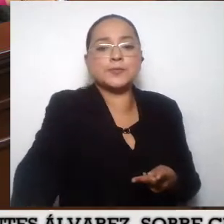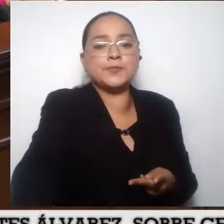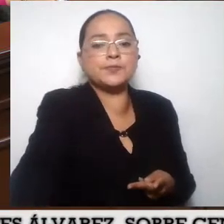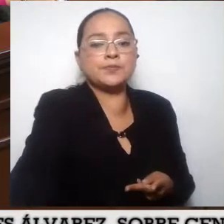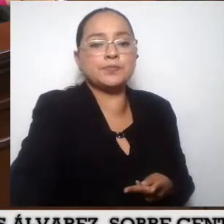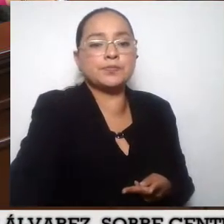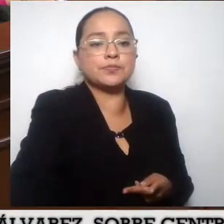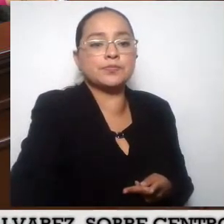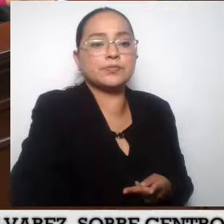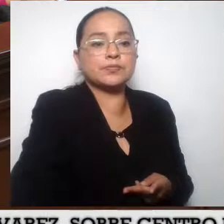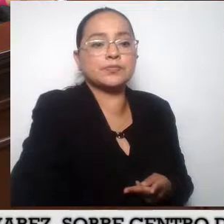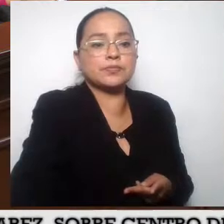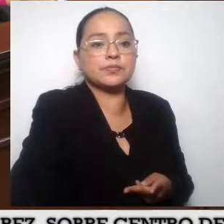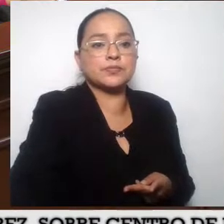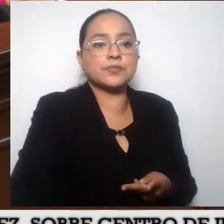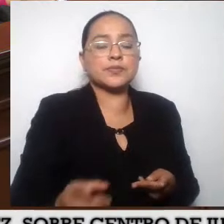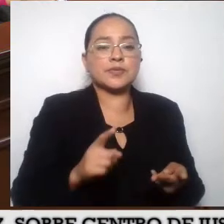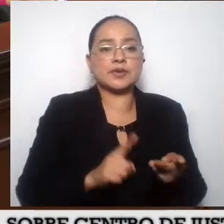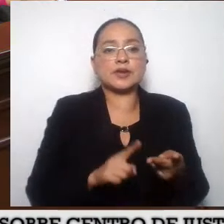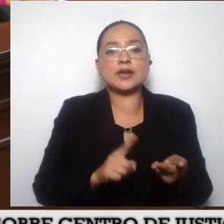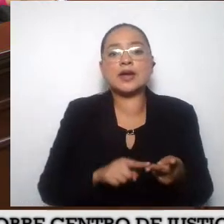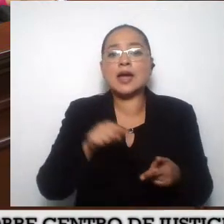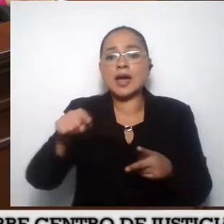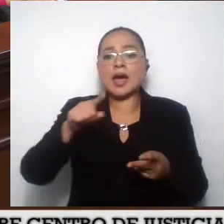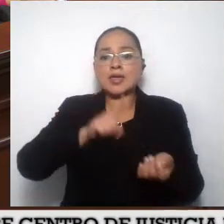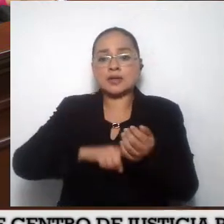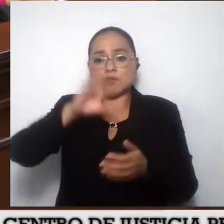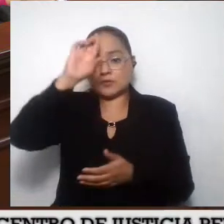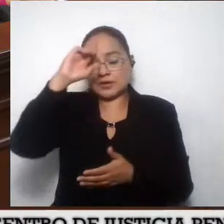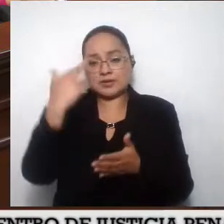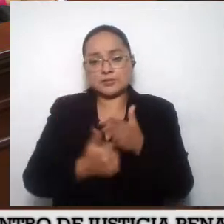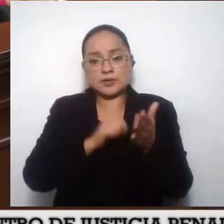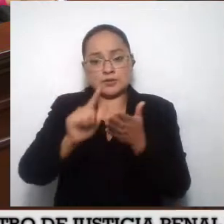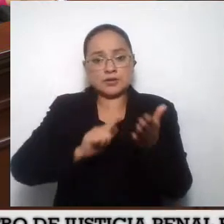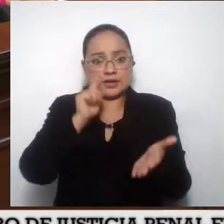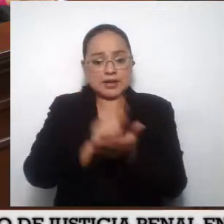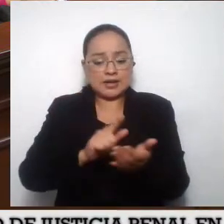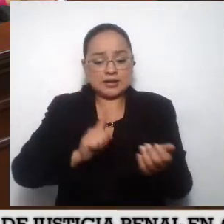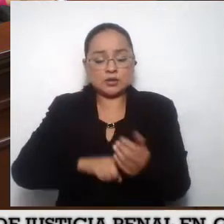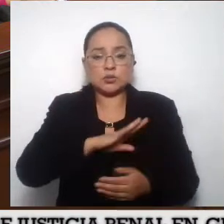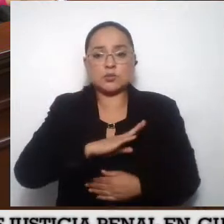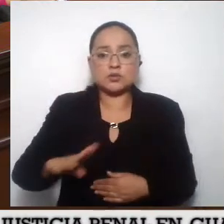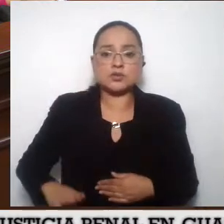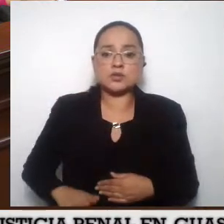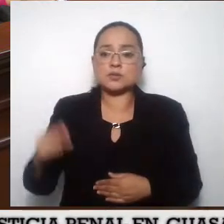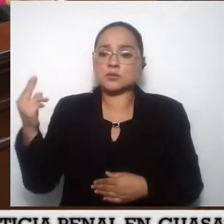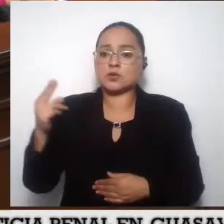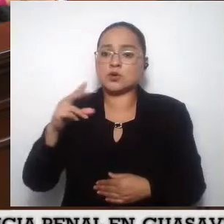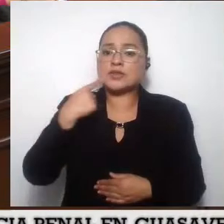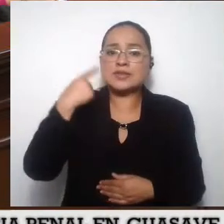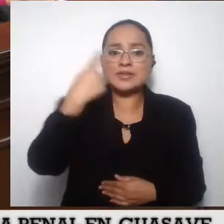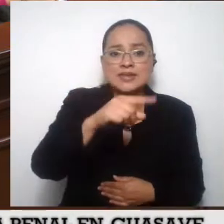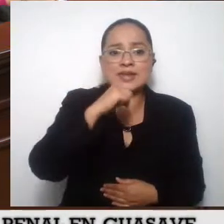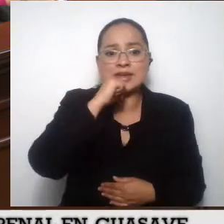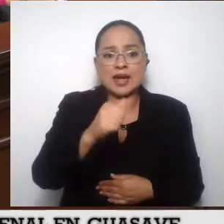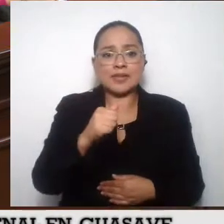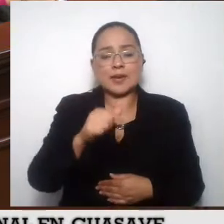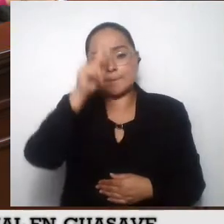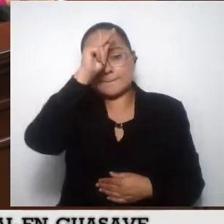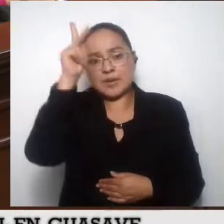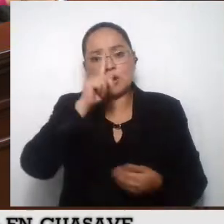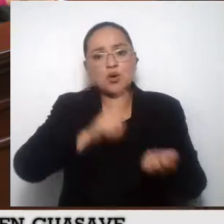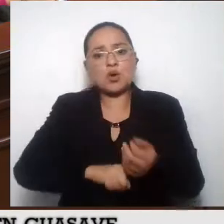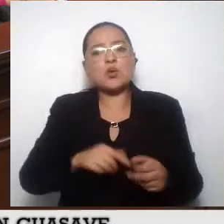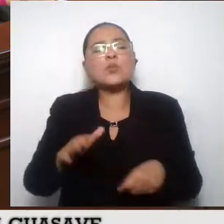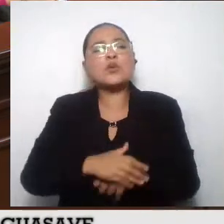que los delitos cometidos en estos municipios no están siendo denunciados, siendo las principales razones